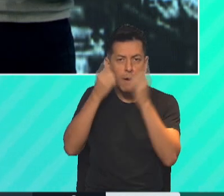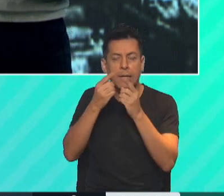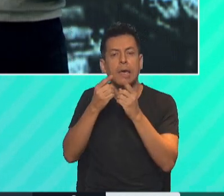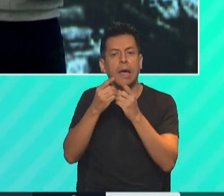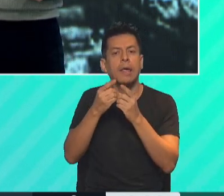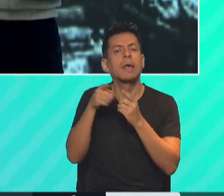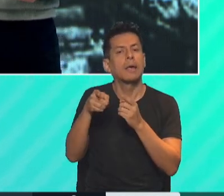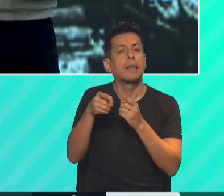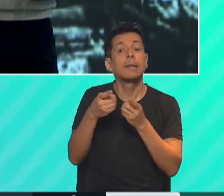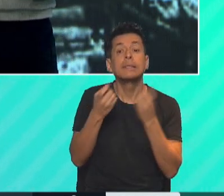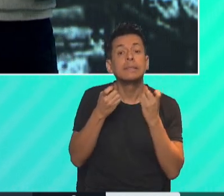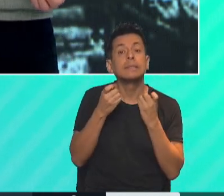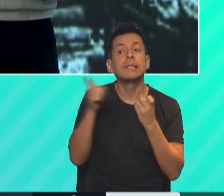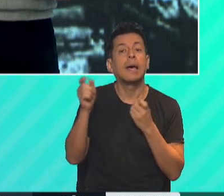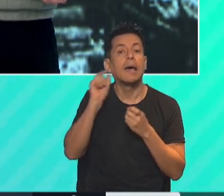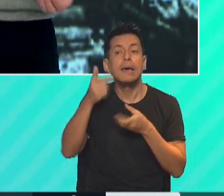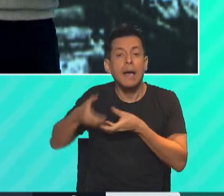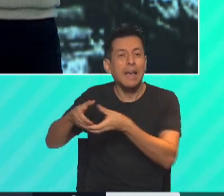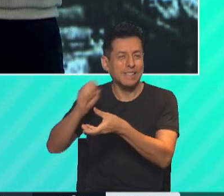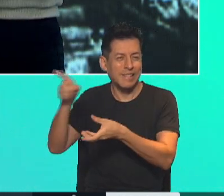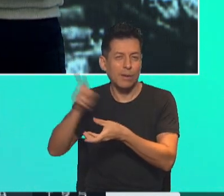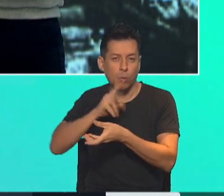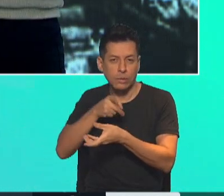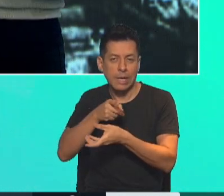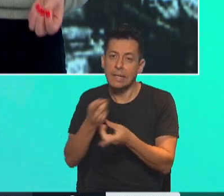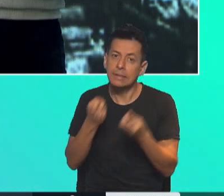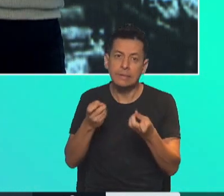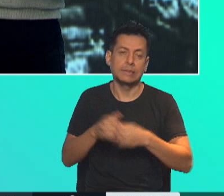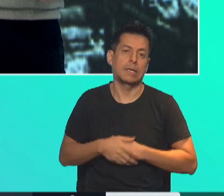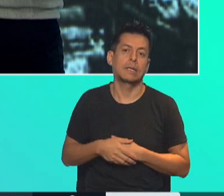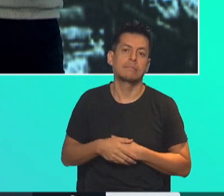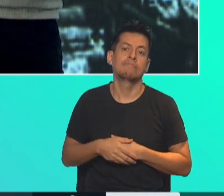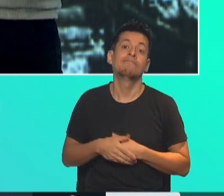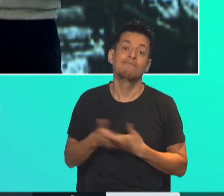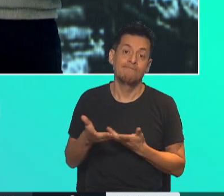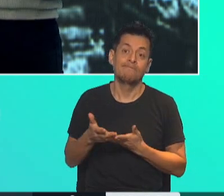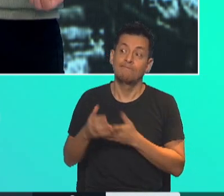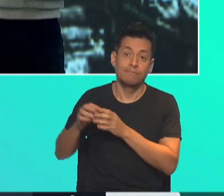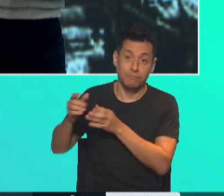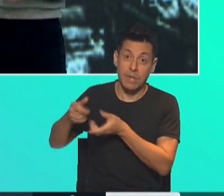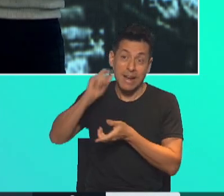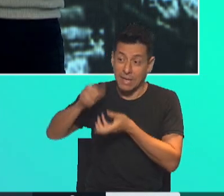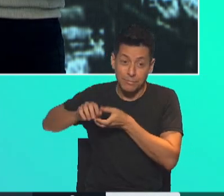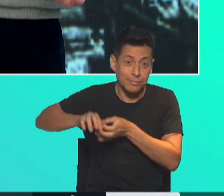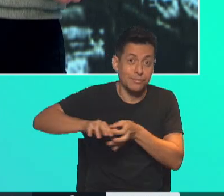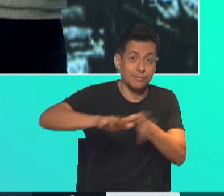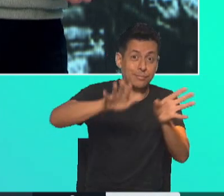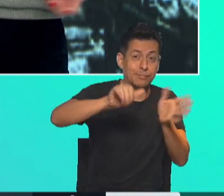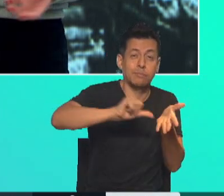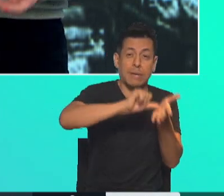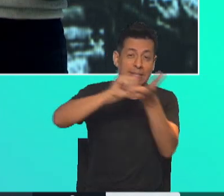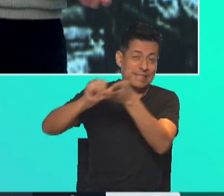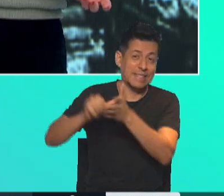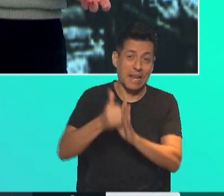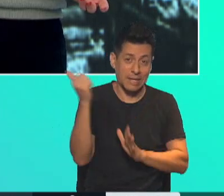los gasoductos que se transportan a partir de rusia y desembocan justamente en estos países europa central de europa del este